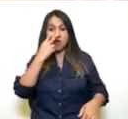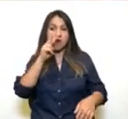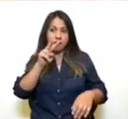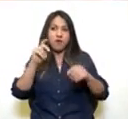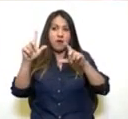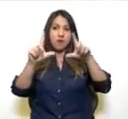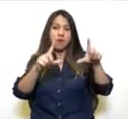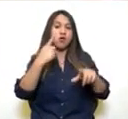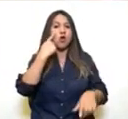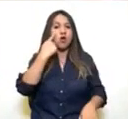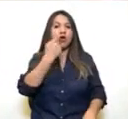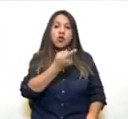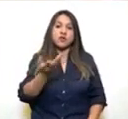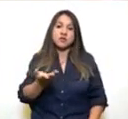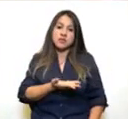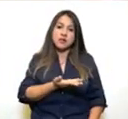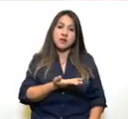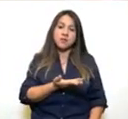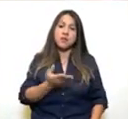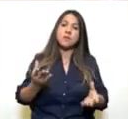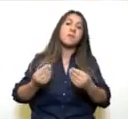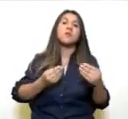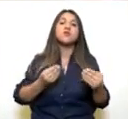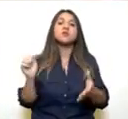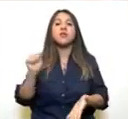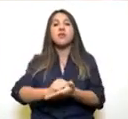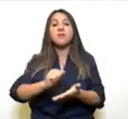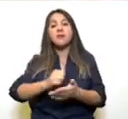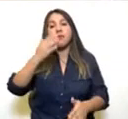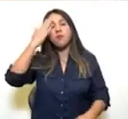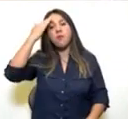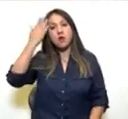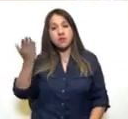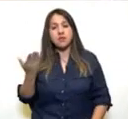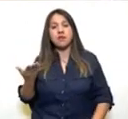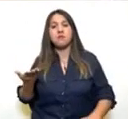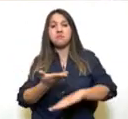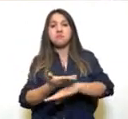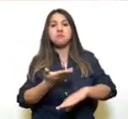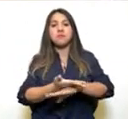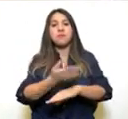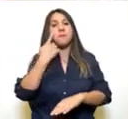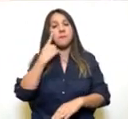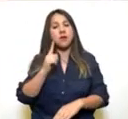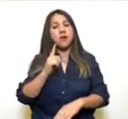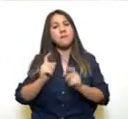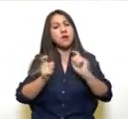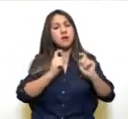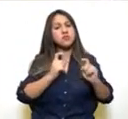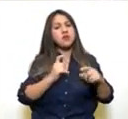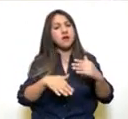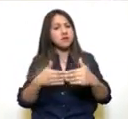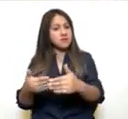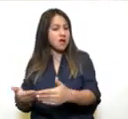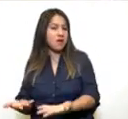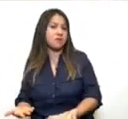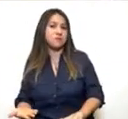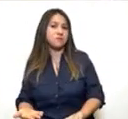conocido muchas demandas populistas y creo que es peligroso avanzar